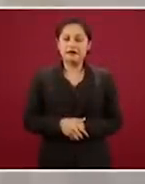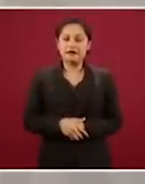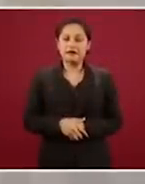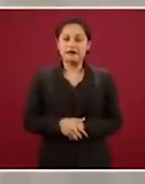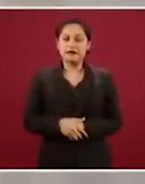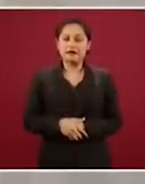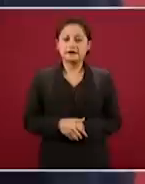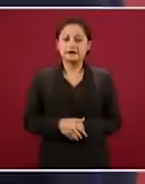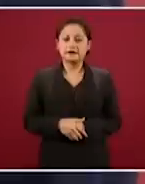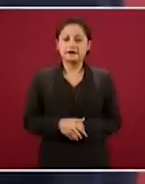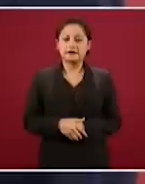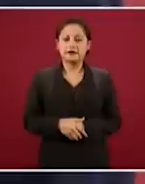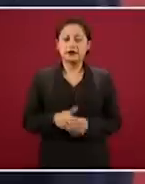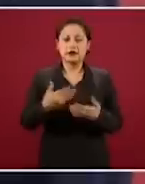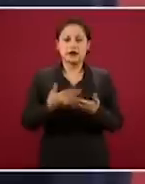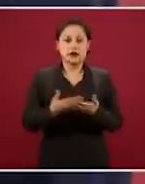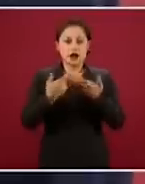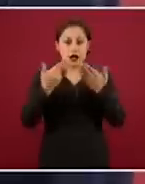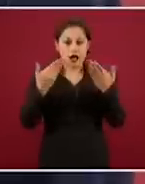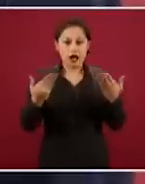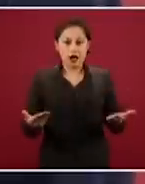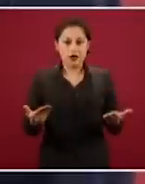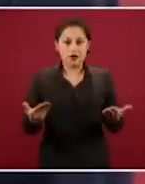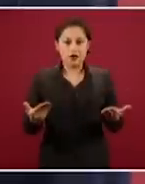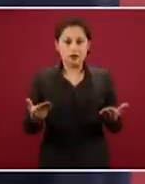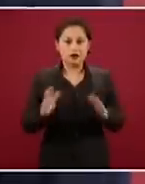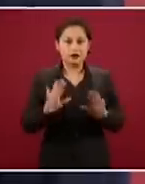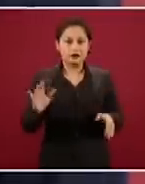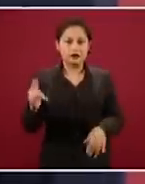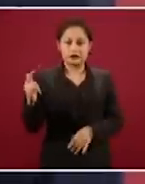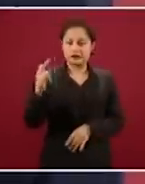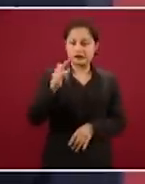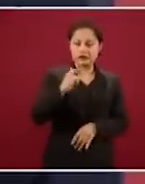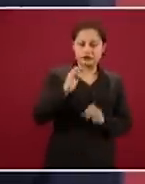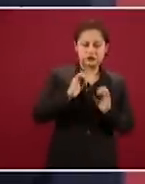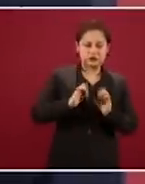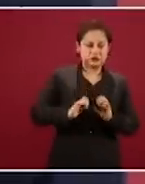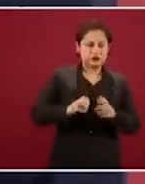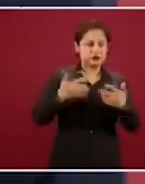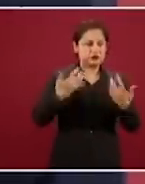Ahora buscamos vender el avión